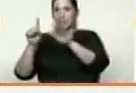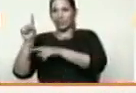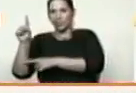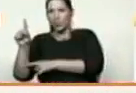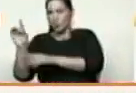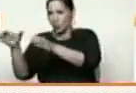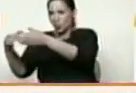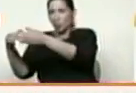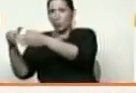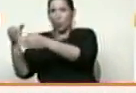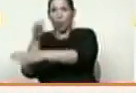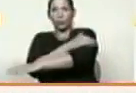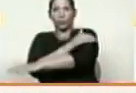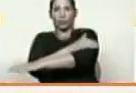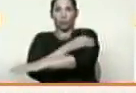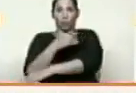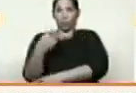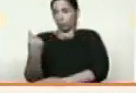Pero no solo eso.